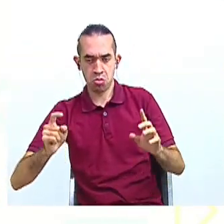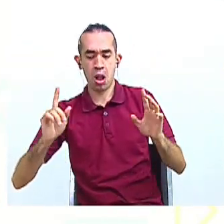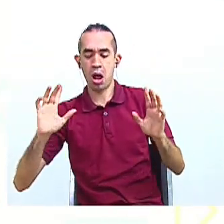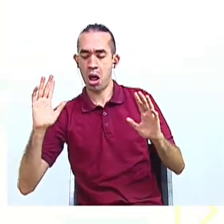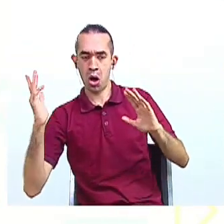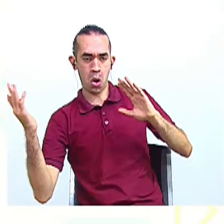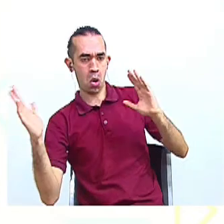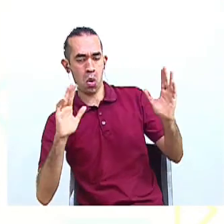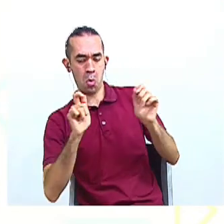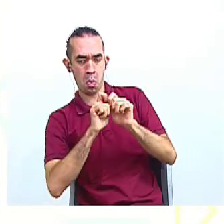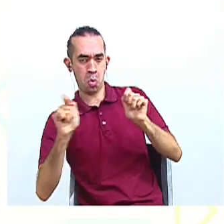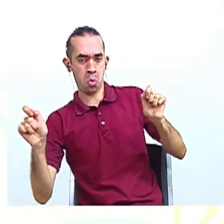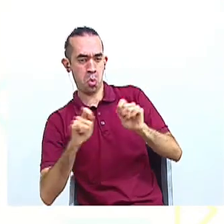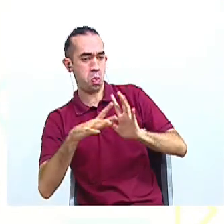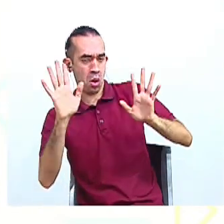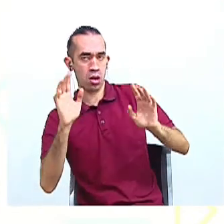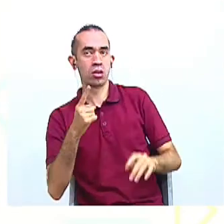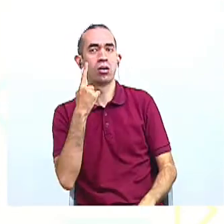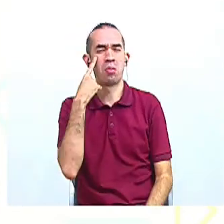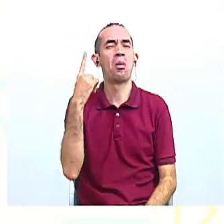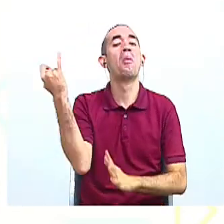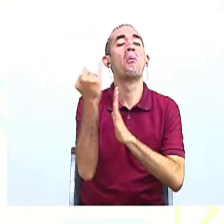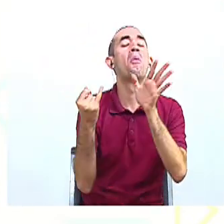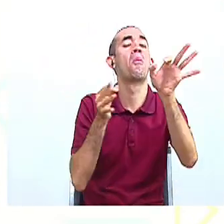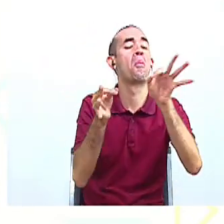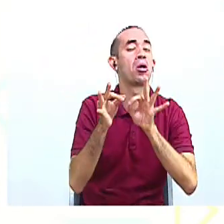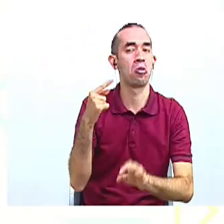nos muestra esta historia.